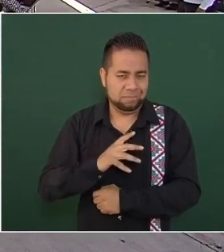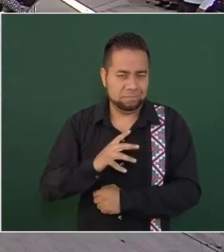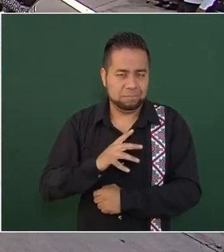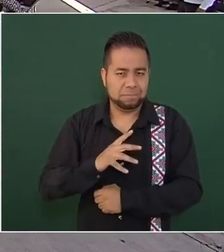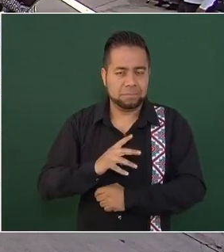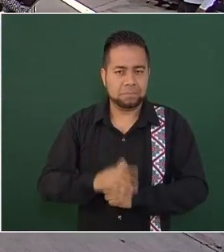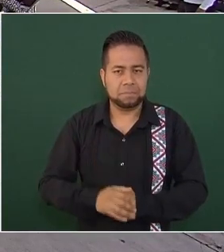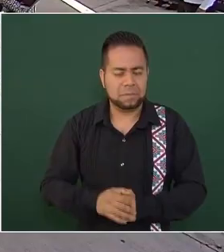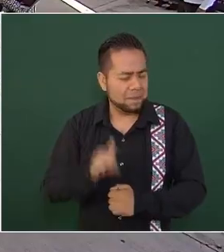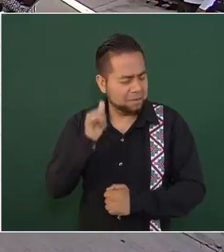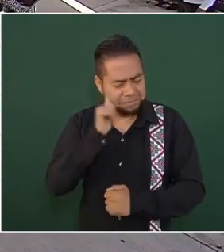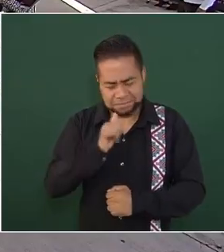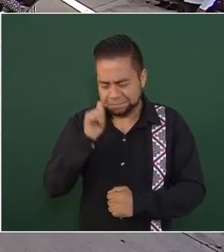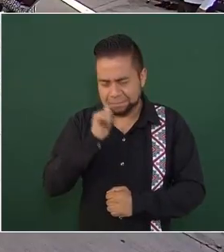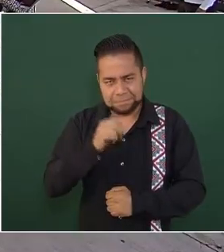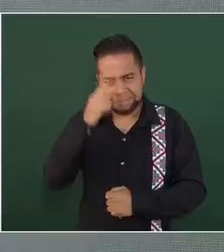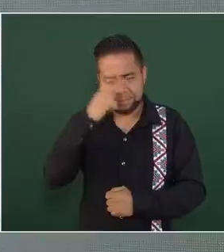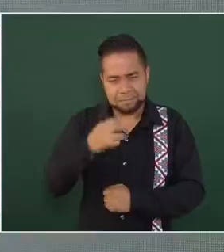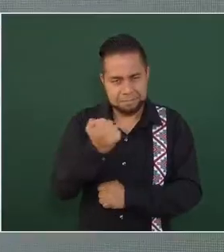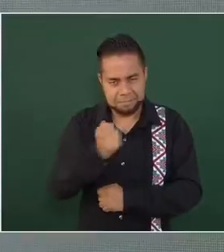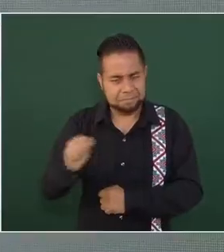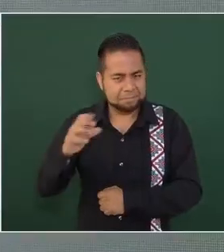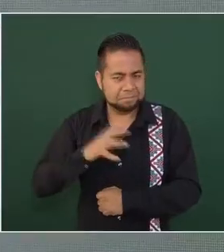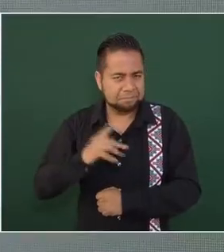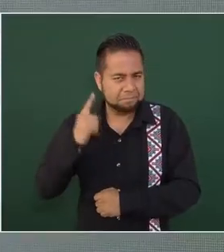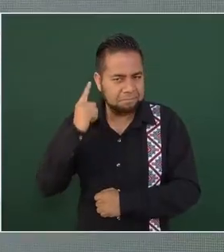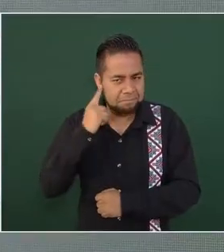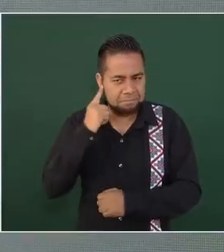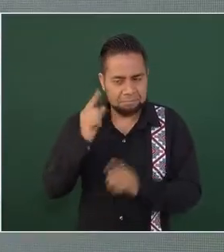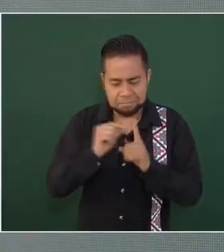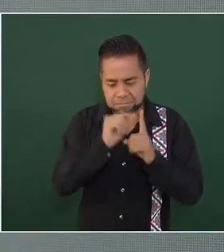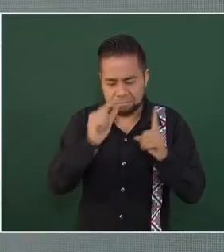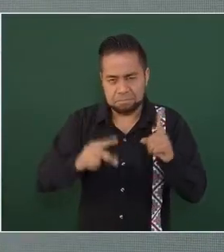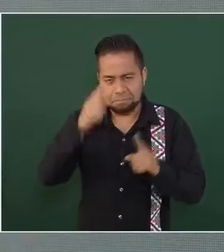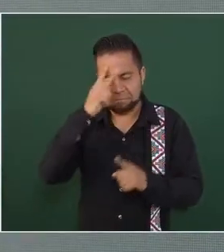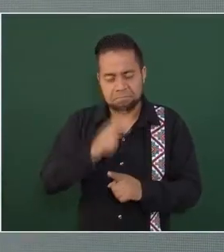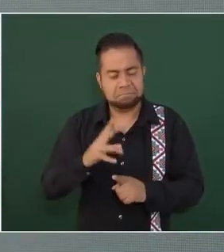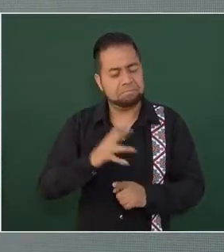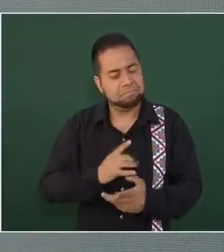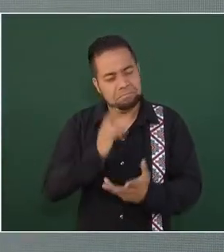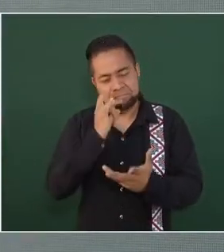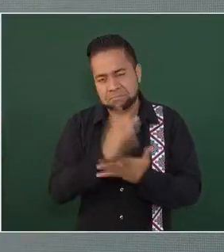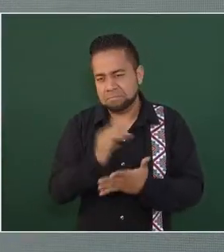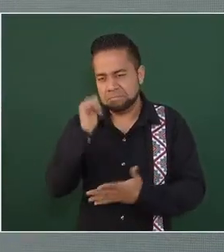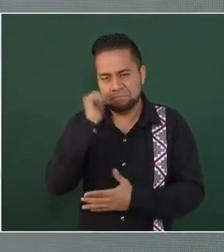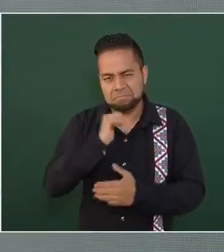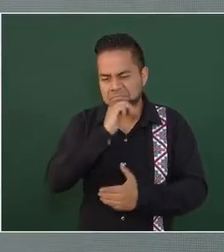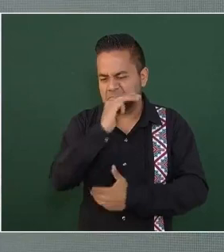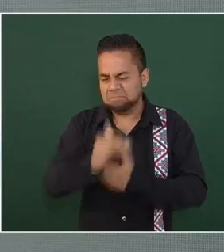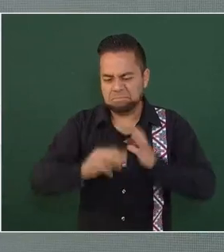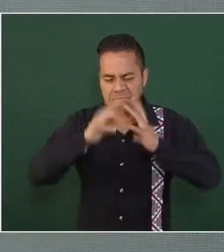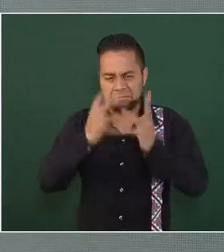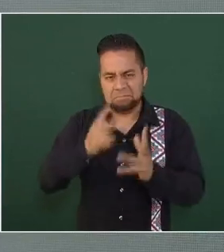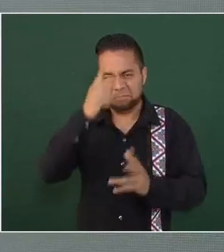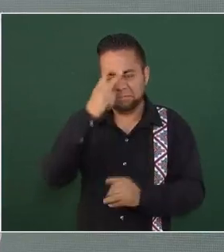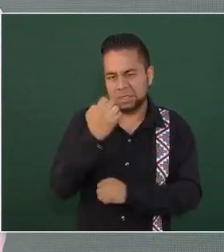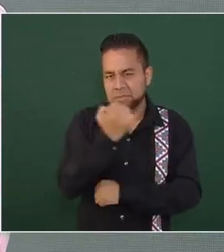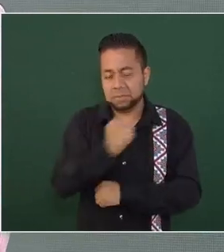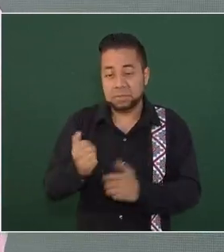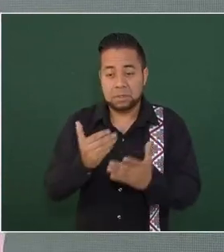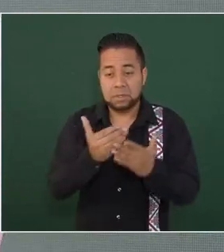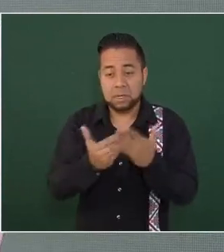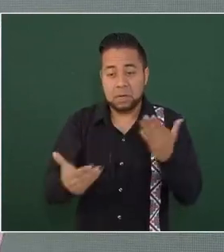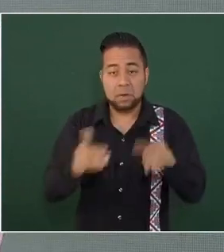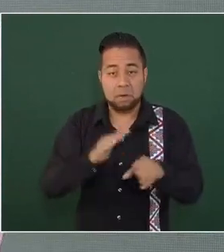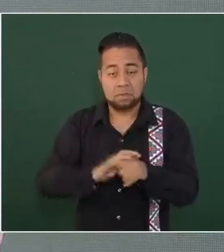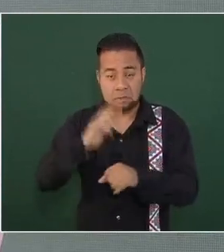siempre es un país excepcional siempre ha tenido fama en el mundo pero ahora más